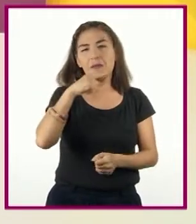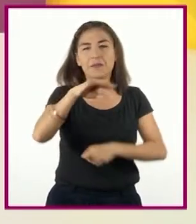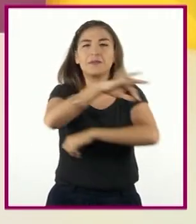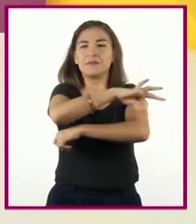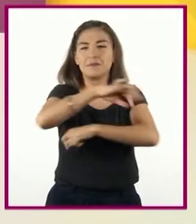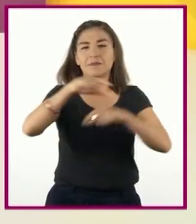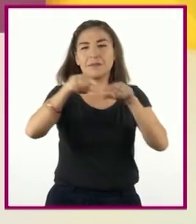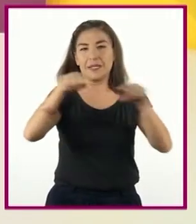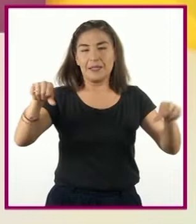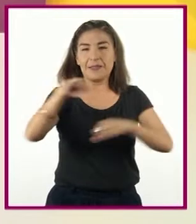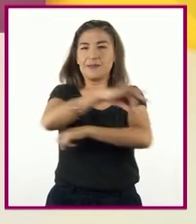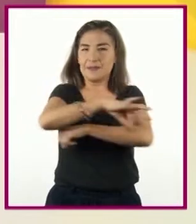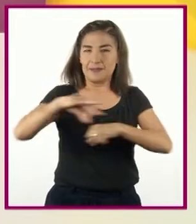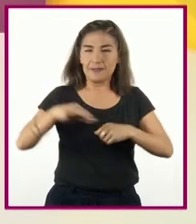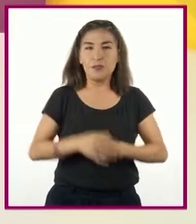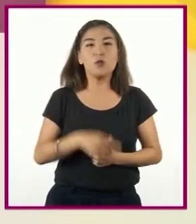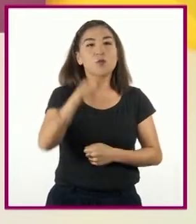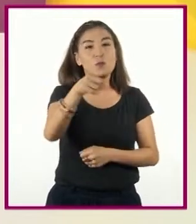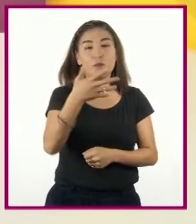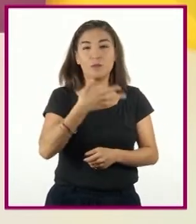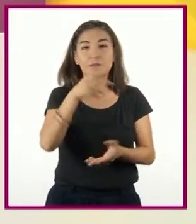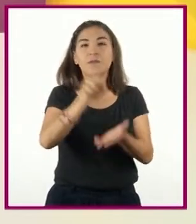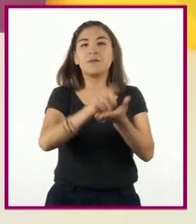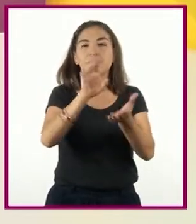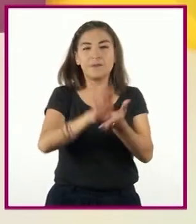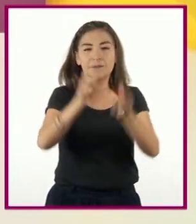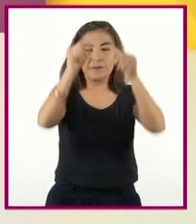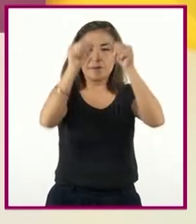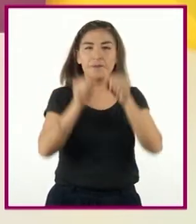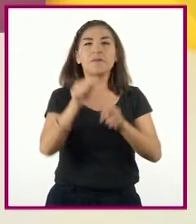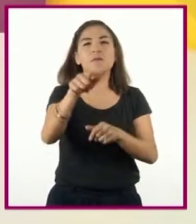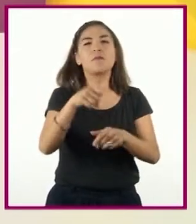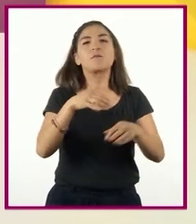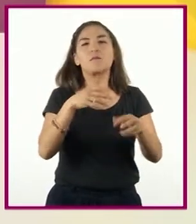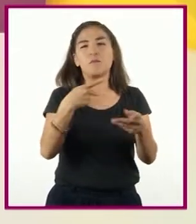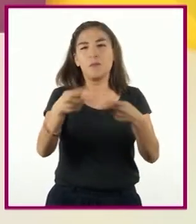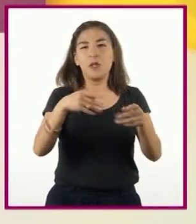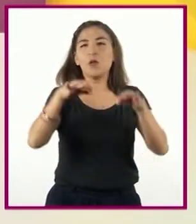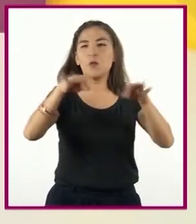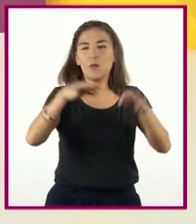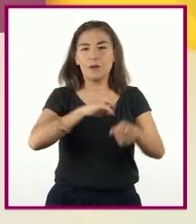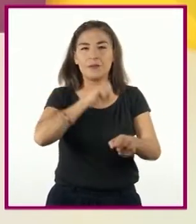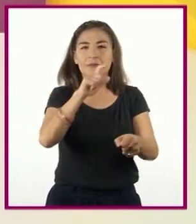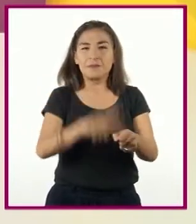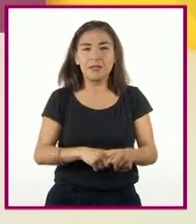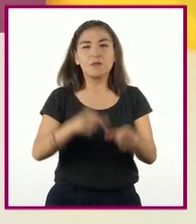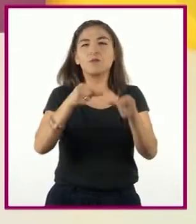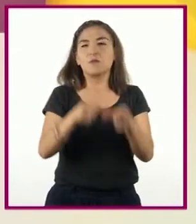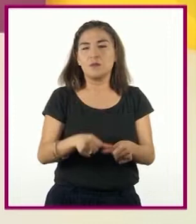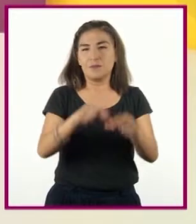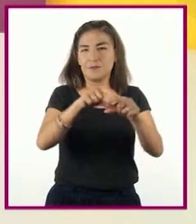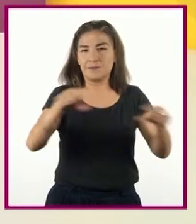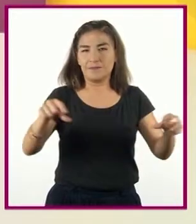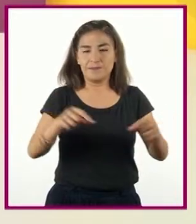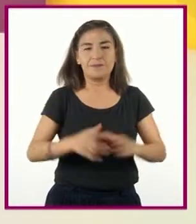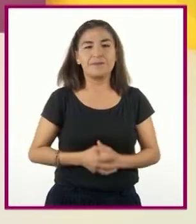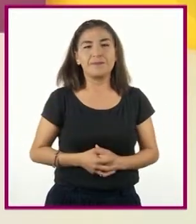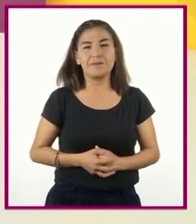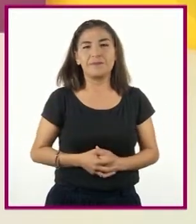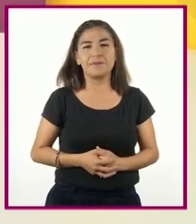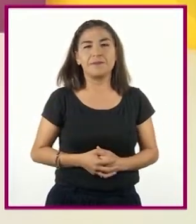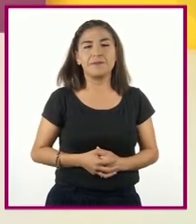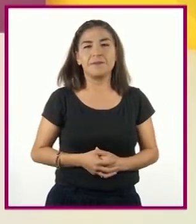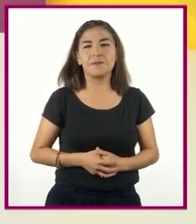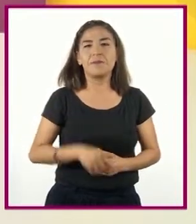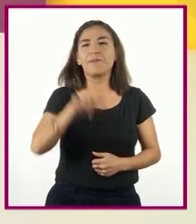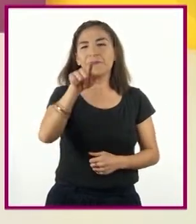regla. Si tienen discapacidad visual, preparen sus hojas Leyer, punzón y regleta.